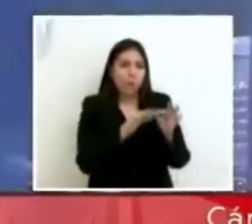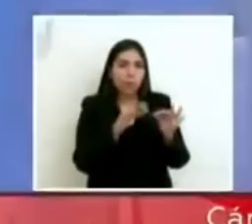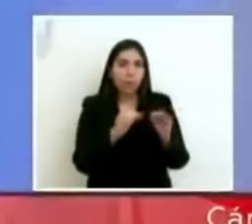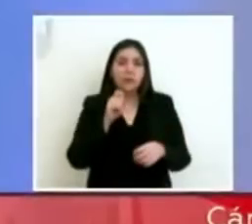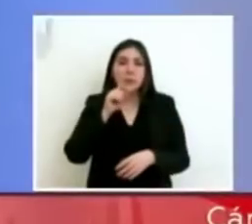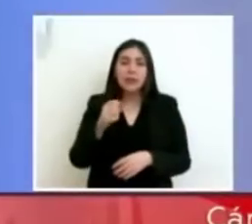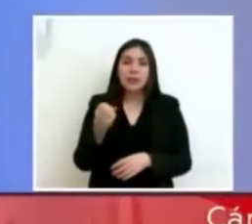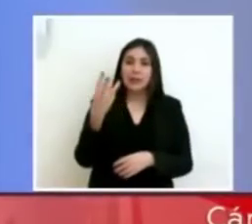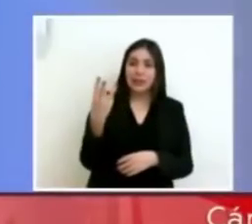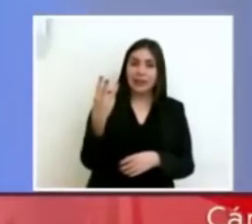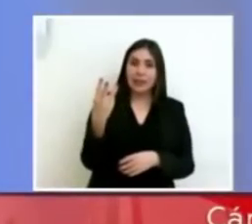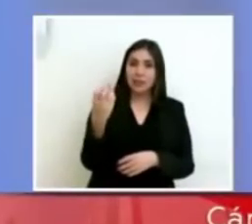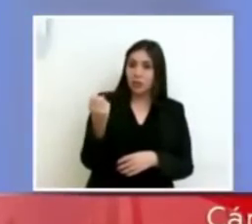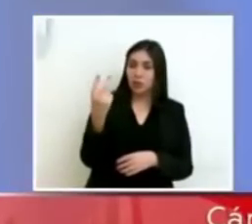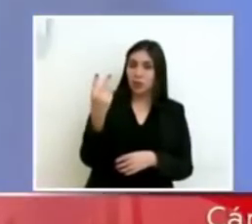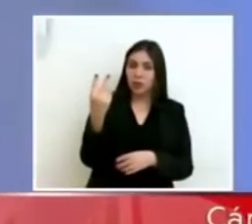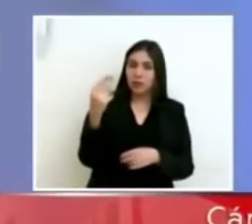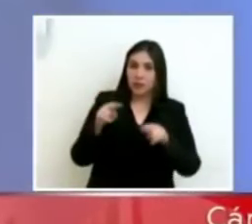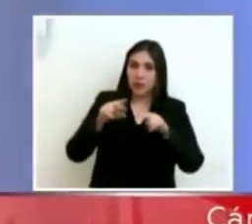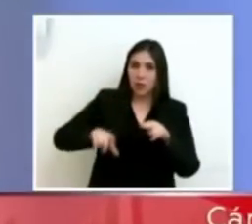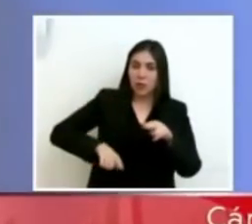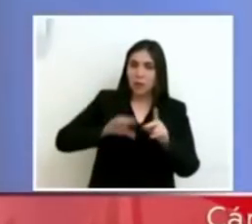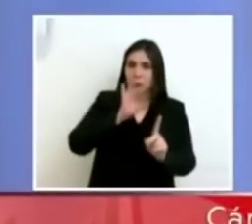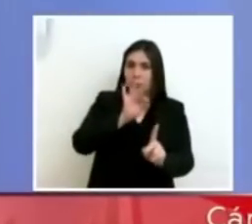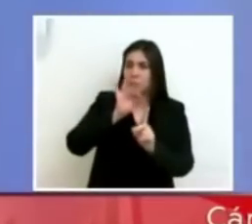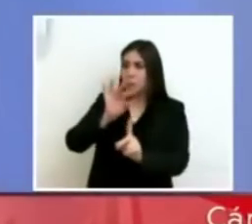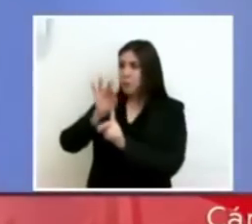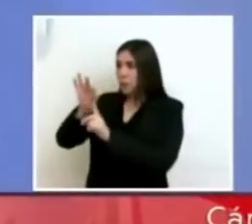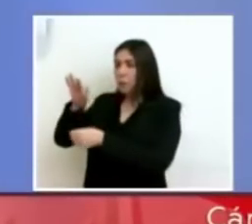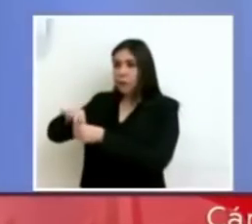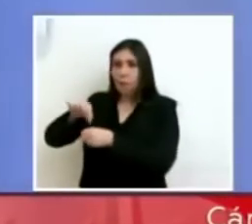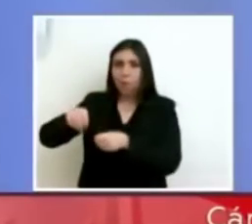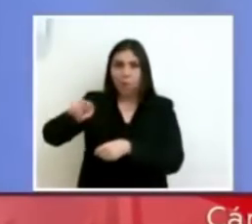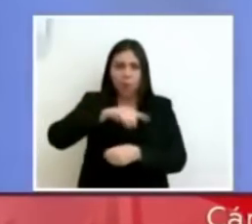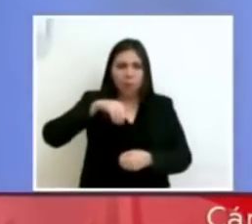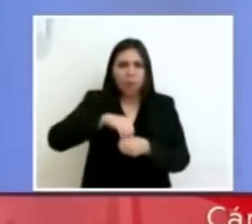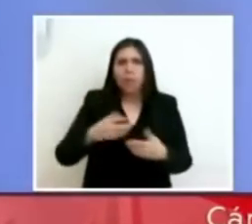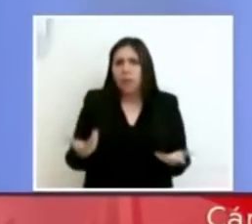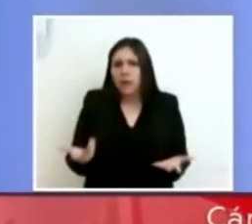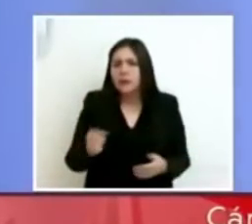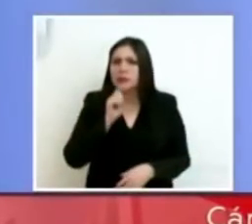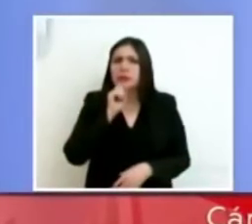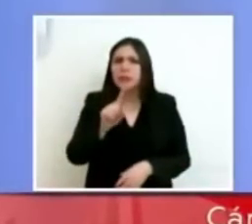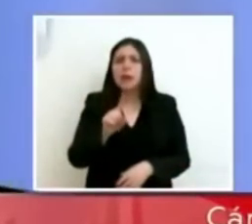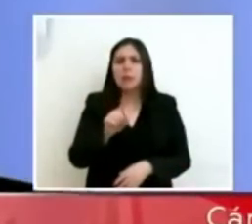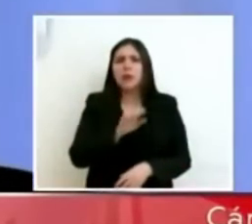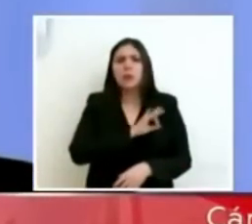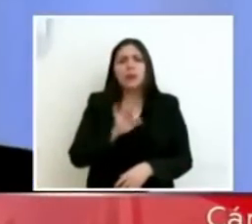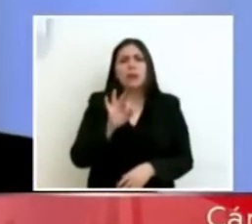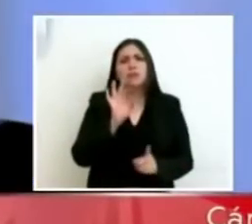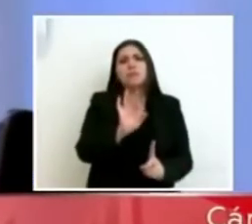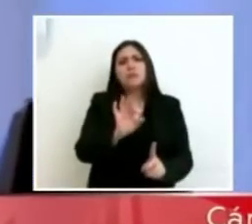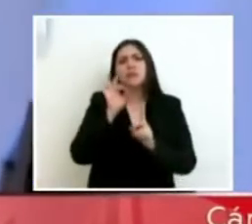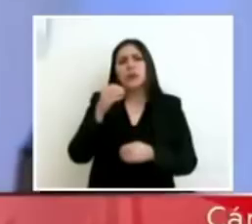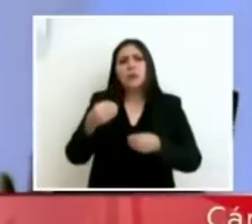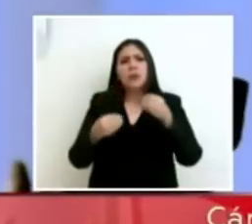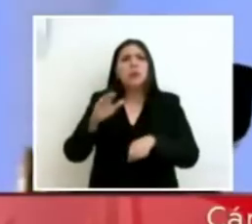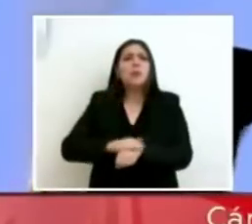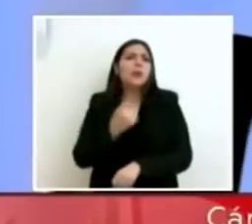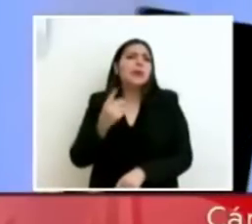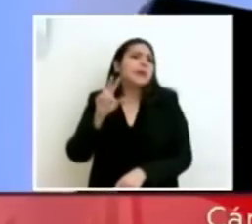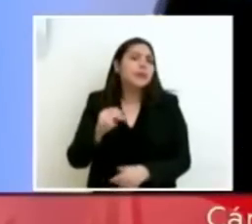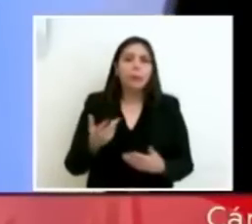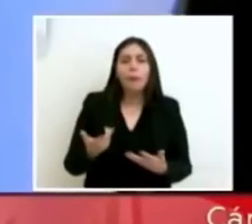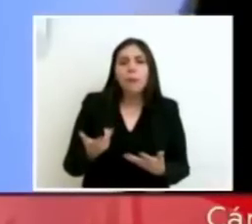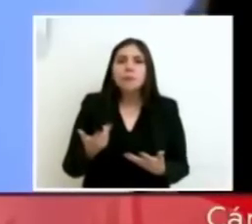que se eligen en secreto por la mayoría del pueblo de México, ¿por qué no tendríamos también que democratizar al Poder Judicial?